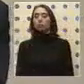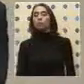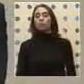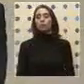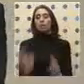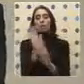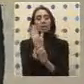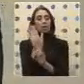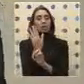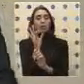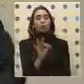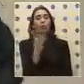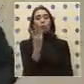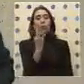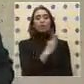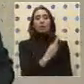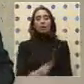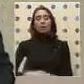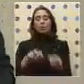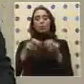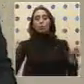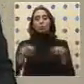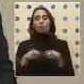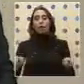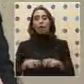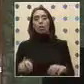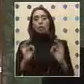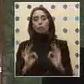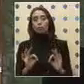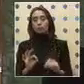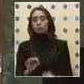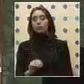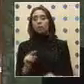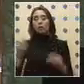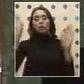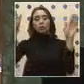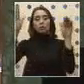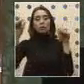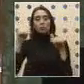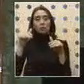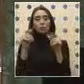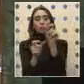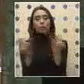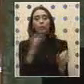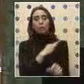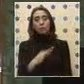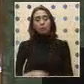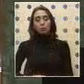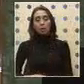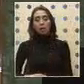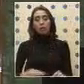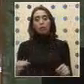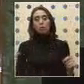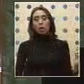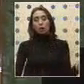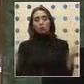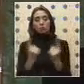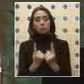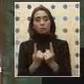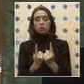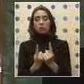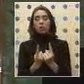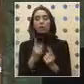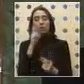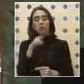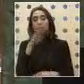Por reglamento debe haber 40 diputados presidentes. Estamos llamando a los parlamentarios para que se integren sin la